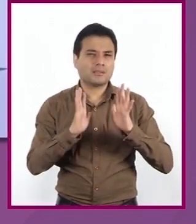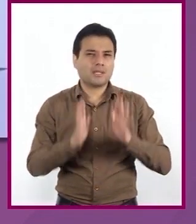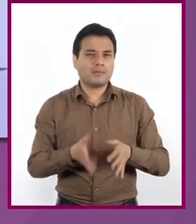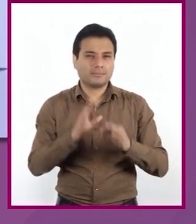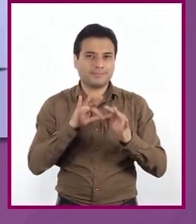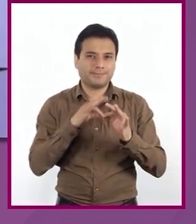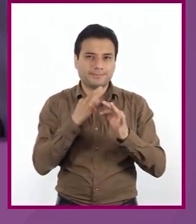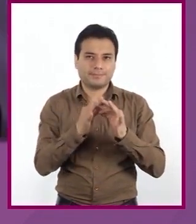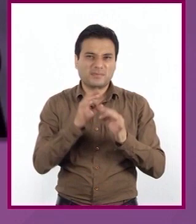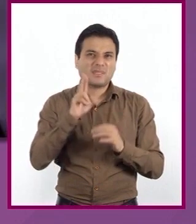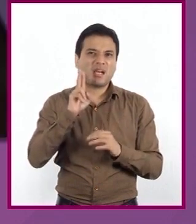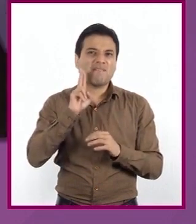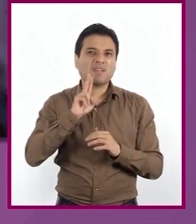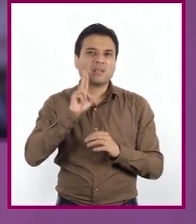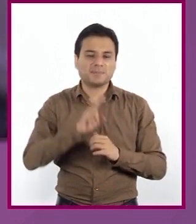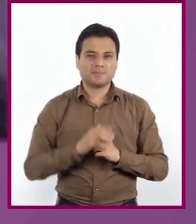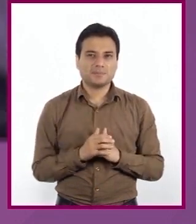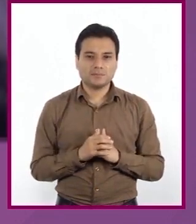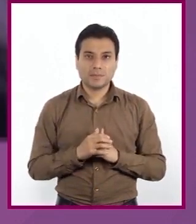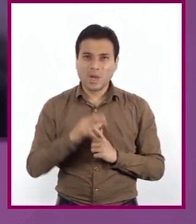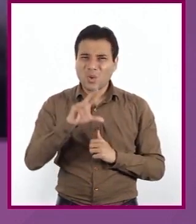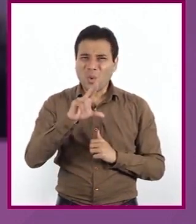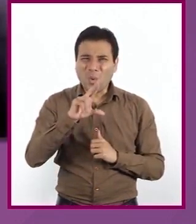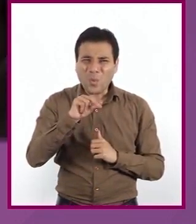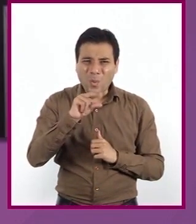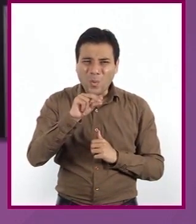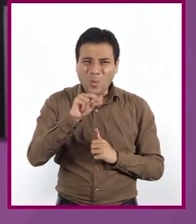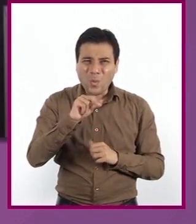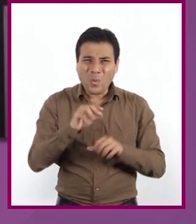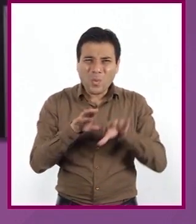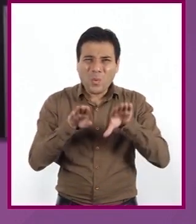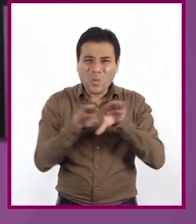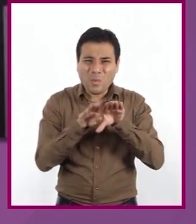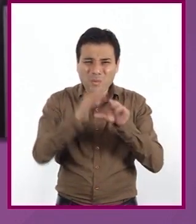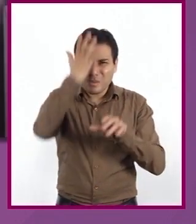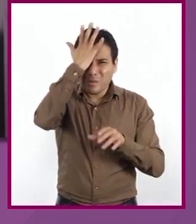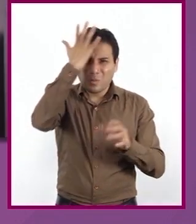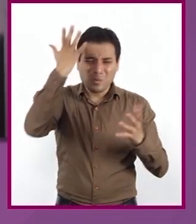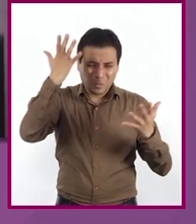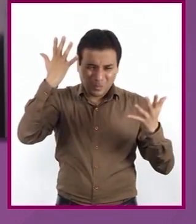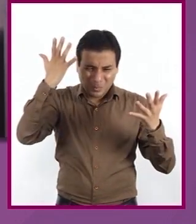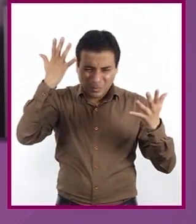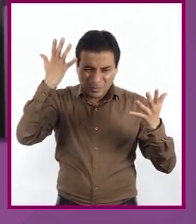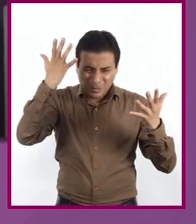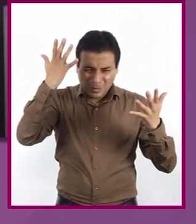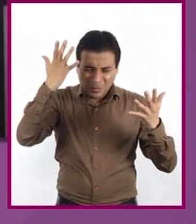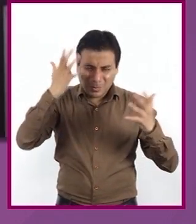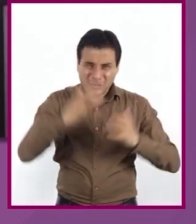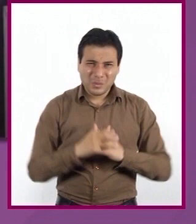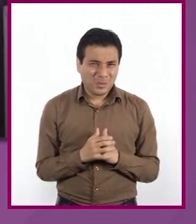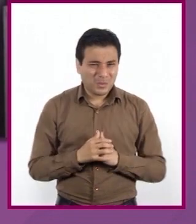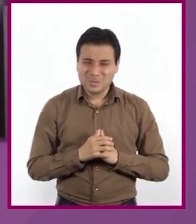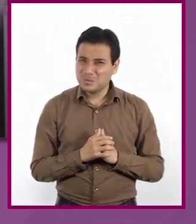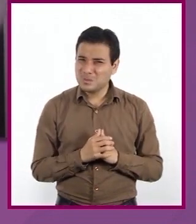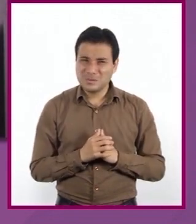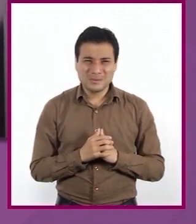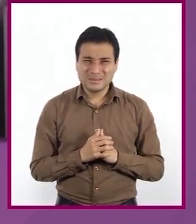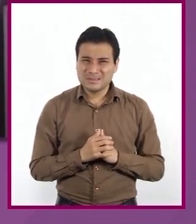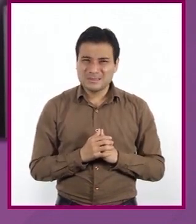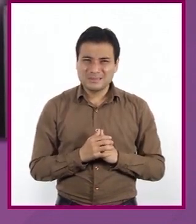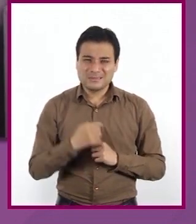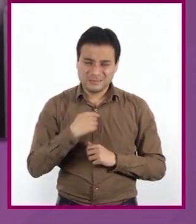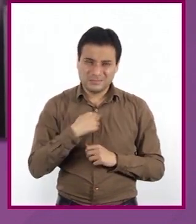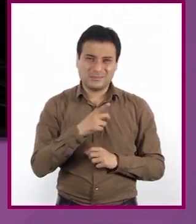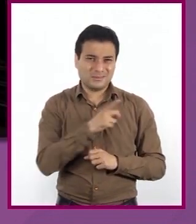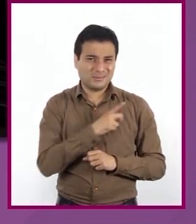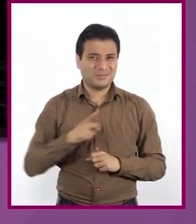ver. No, ¿qué pasó? Pero si solo junté los cables y... creo que debo de tener más cuidado